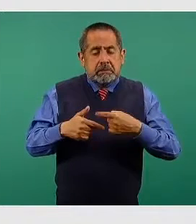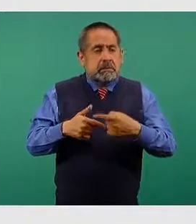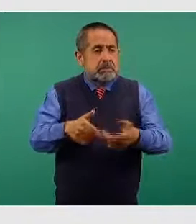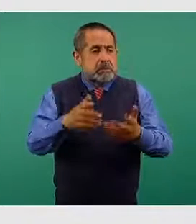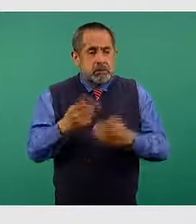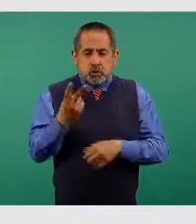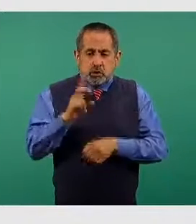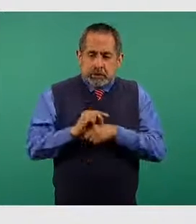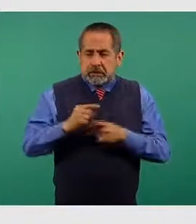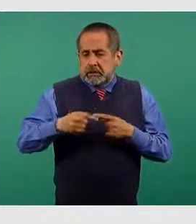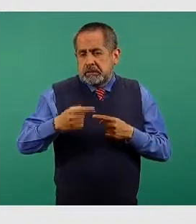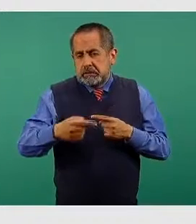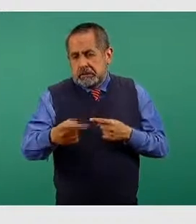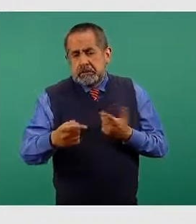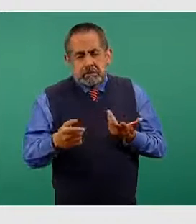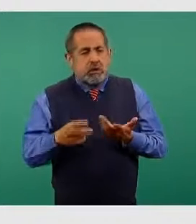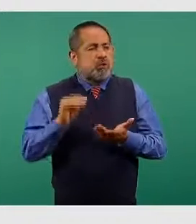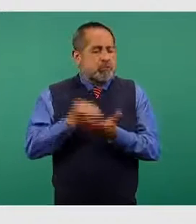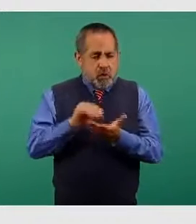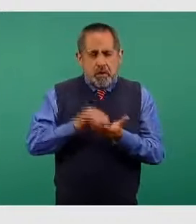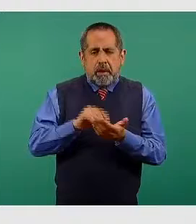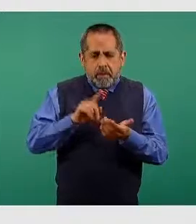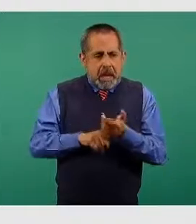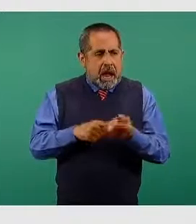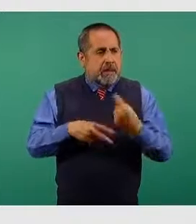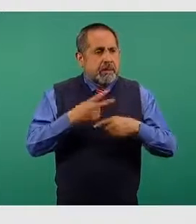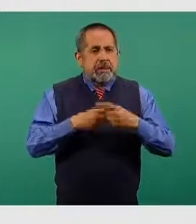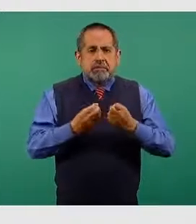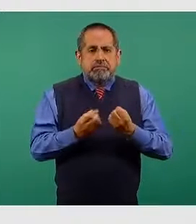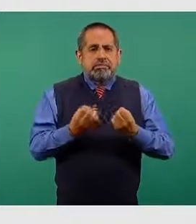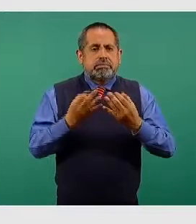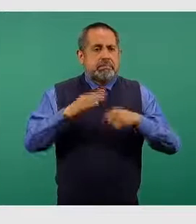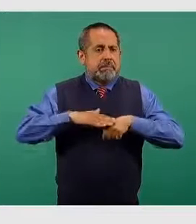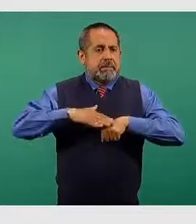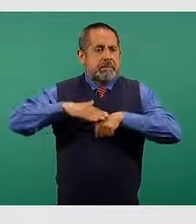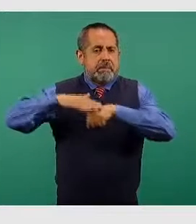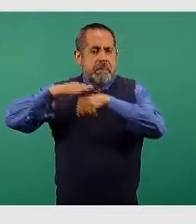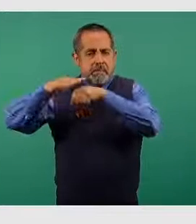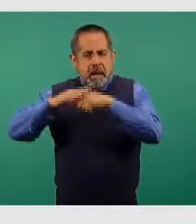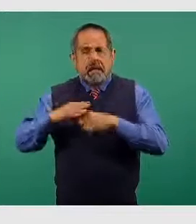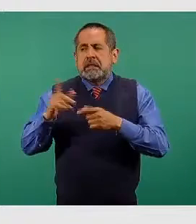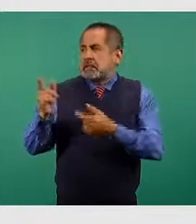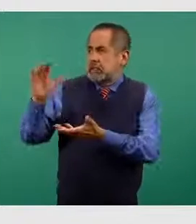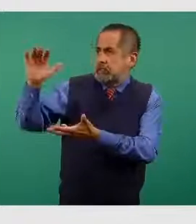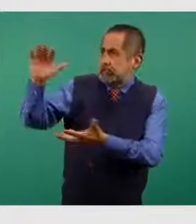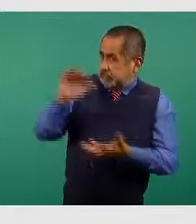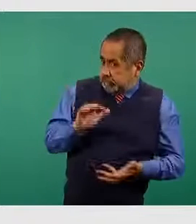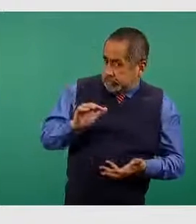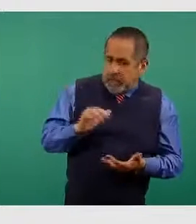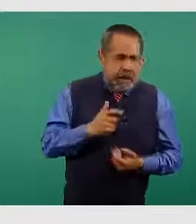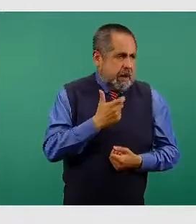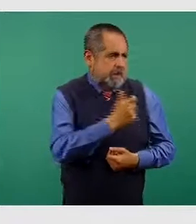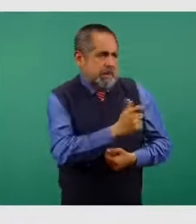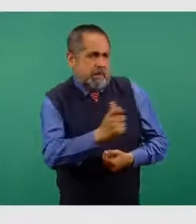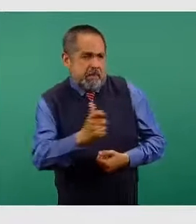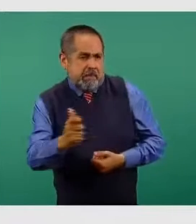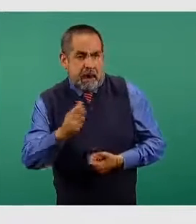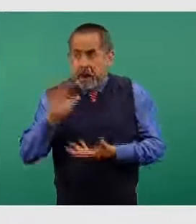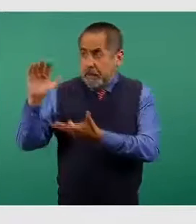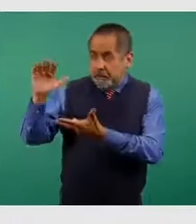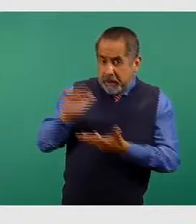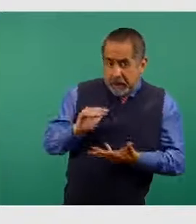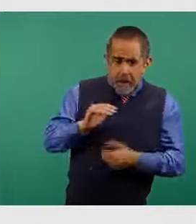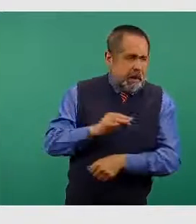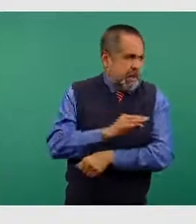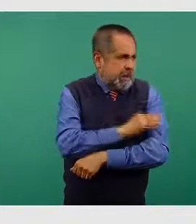al menos 2 días, estas cifras continúan actualizándose en la medida en que las dosis pues continúan también aplicándose, inclusive